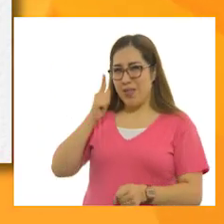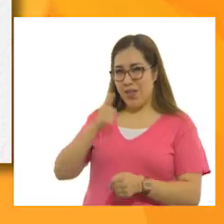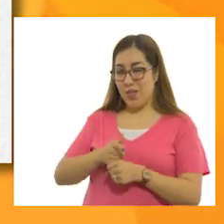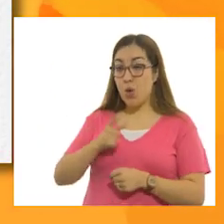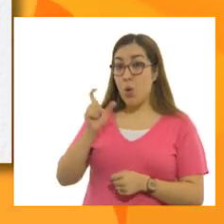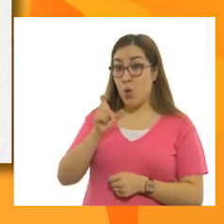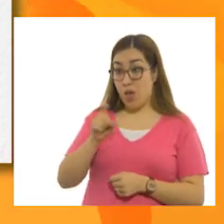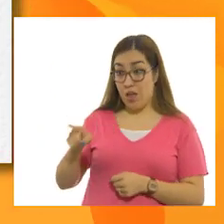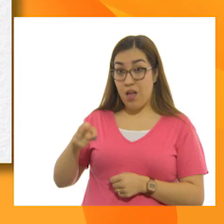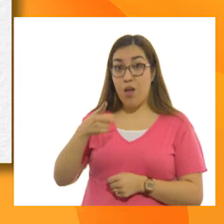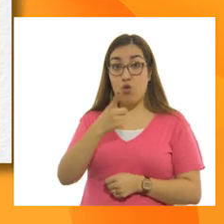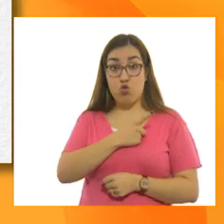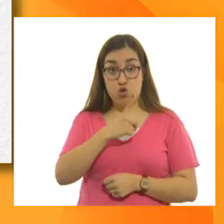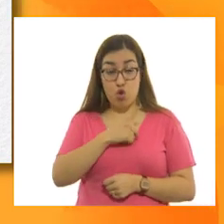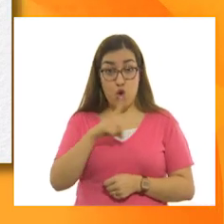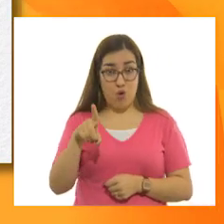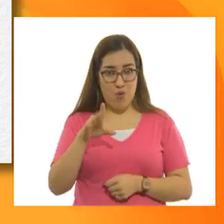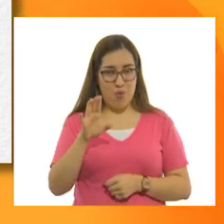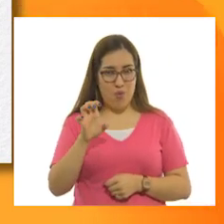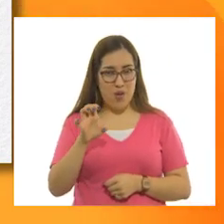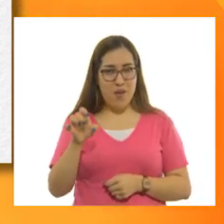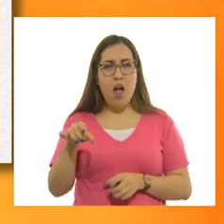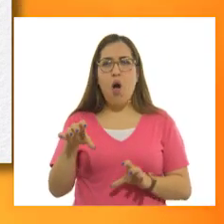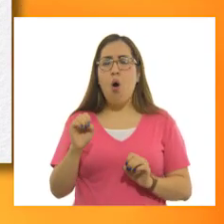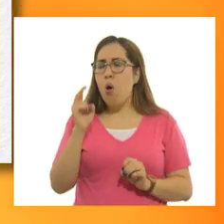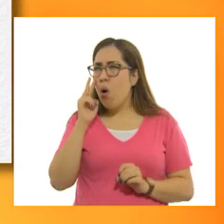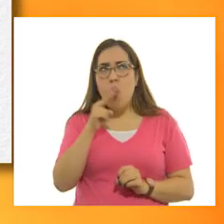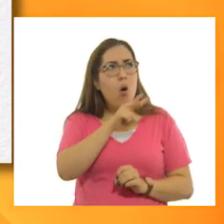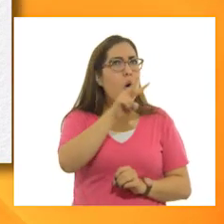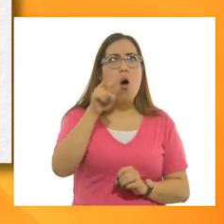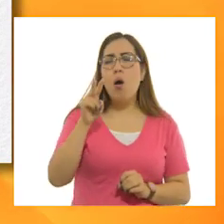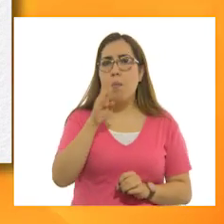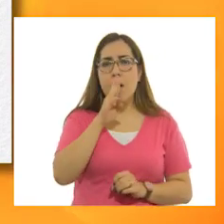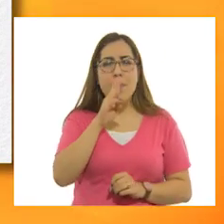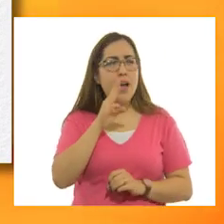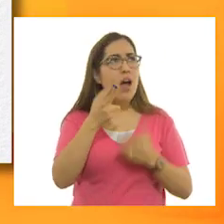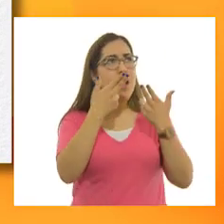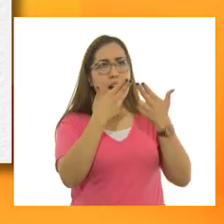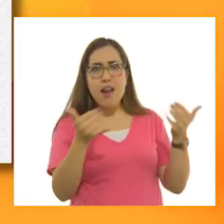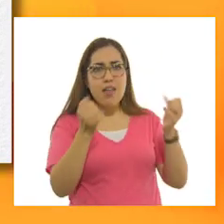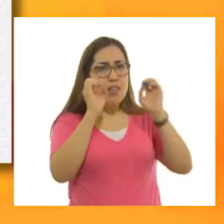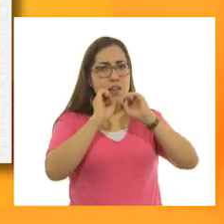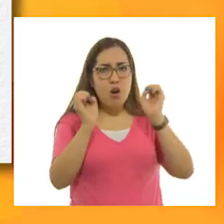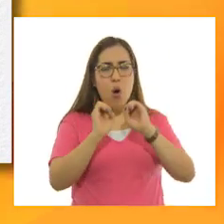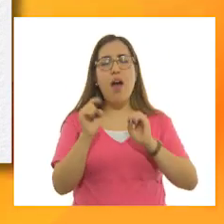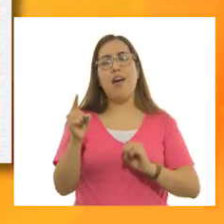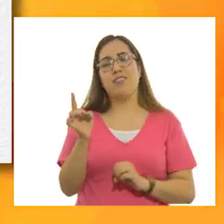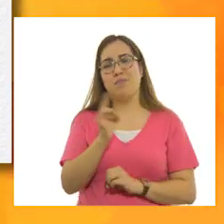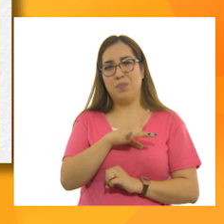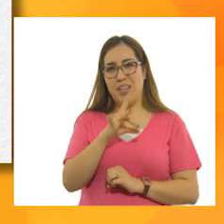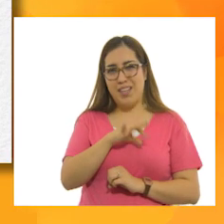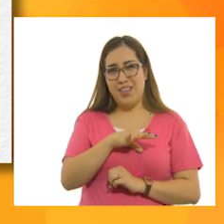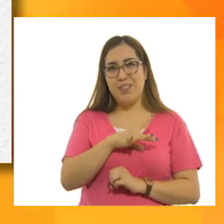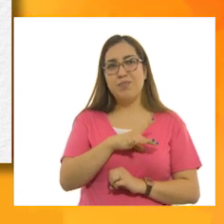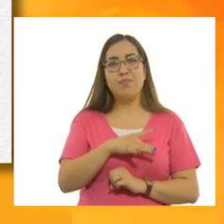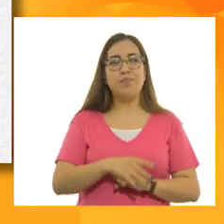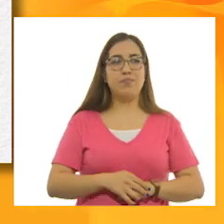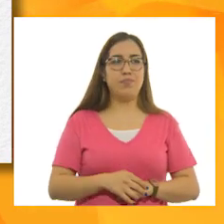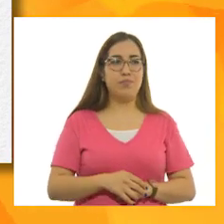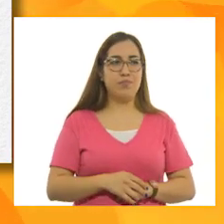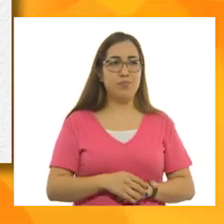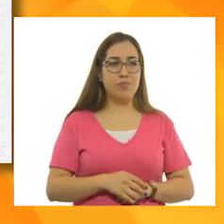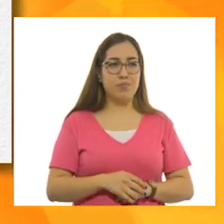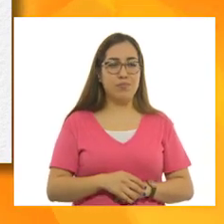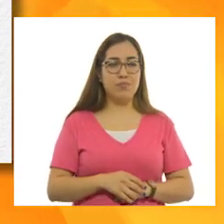solo o no nos puede ver es cuando era mismo comentario era un poco esperar yo todos los